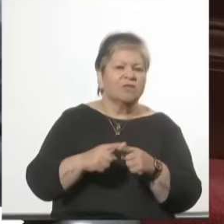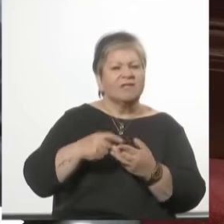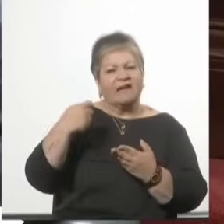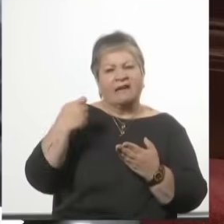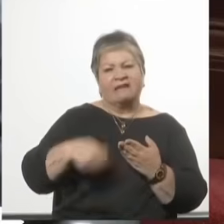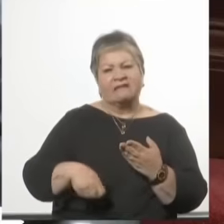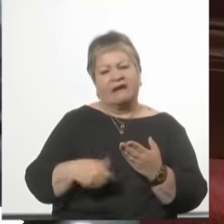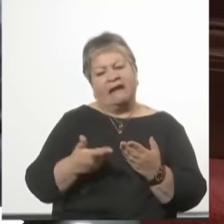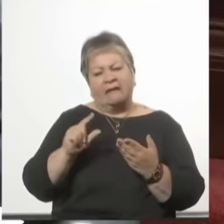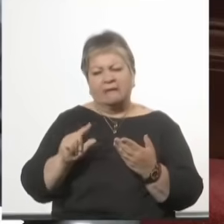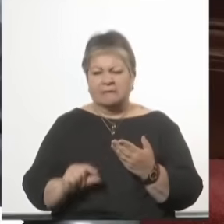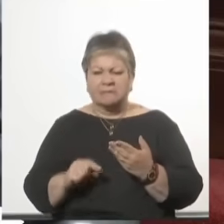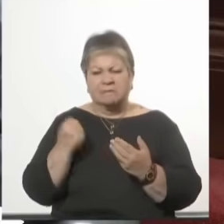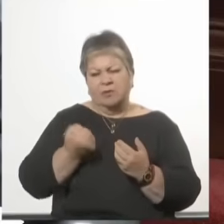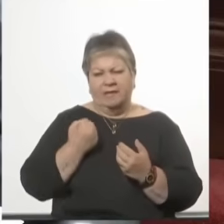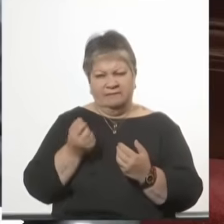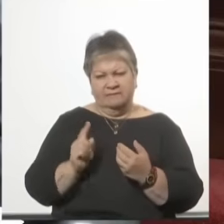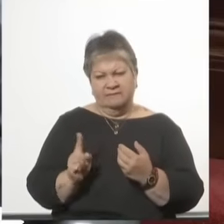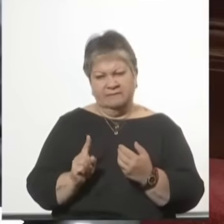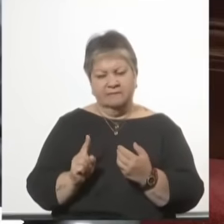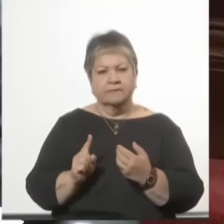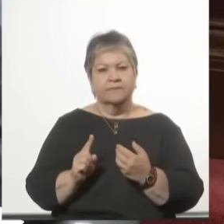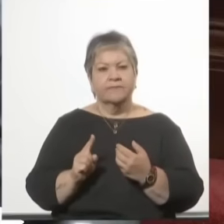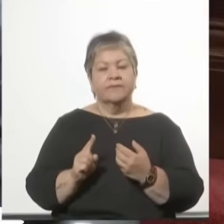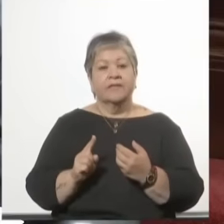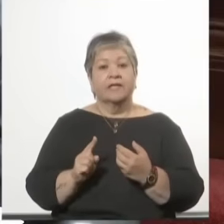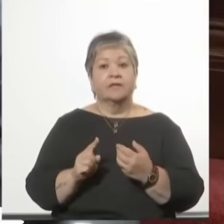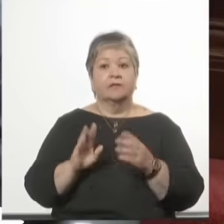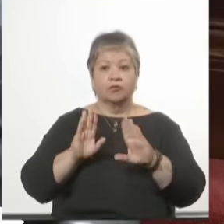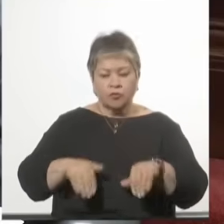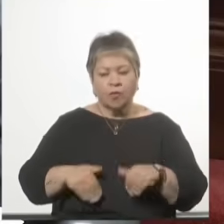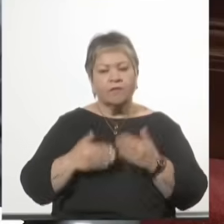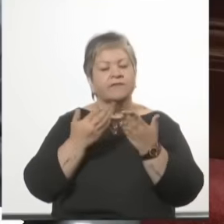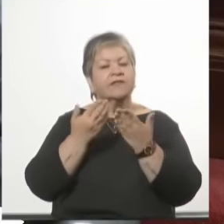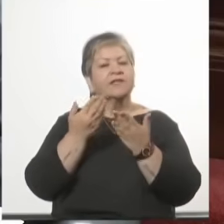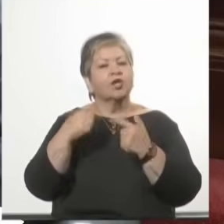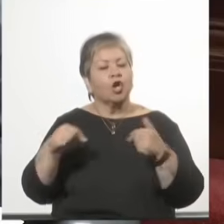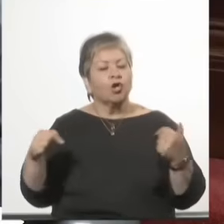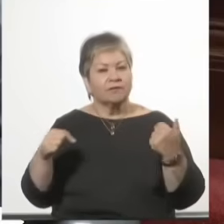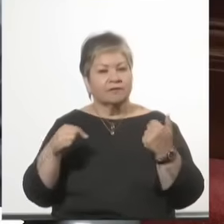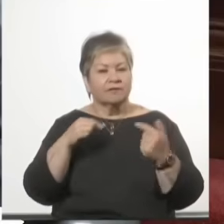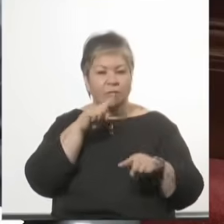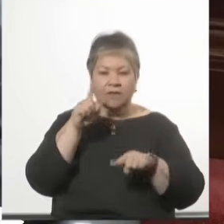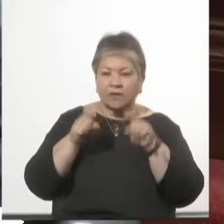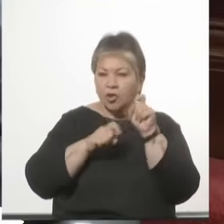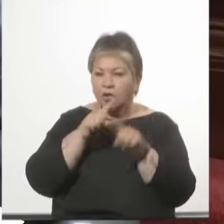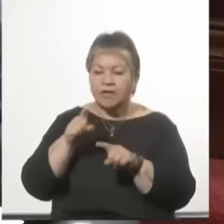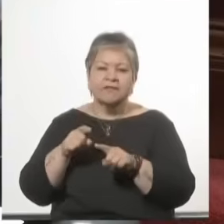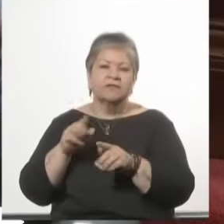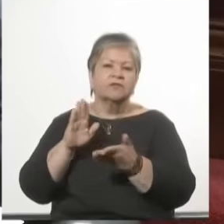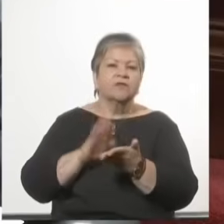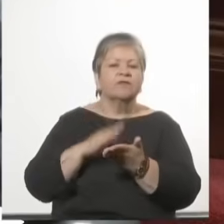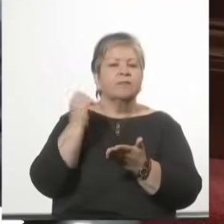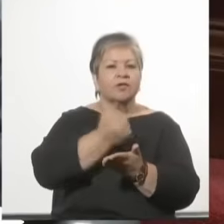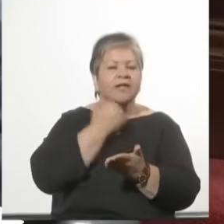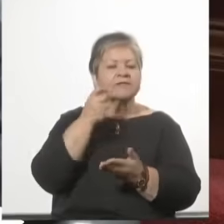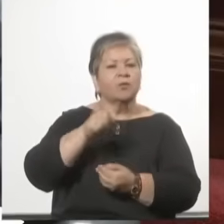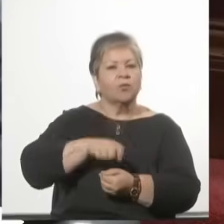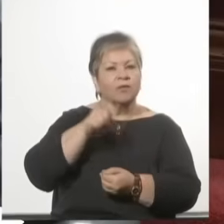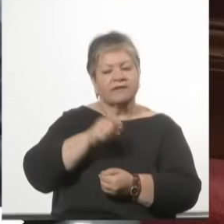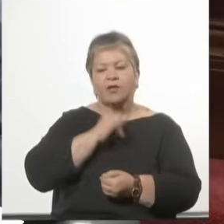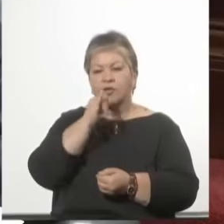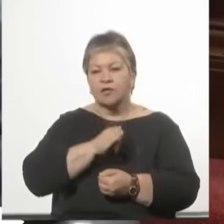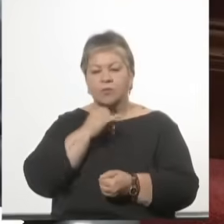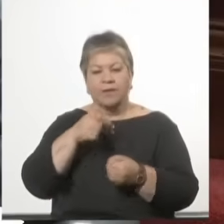garantía. Francamente, ninguna de estas cosas que se han ido cuestionando respecto de la relevancia jurídica que tiene todo lo que acaba de relatar la